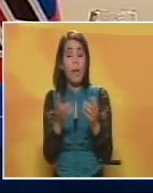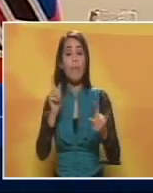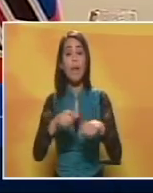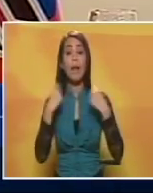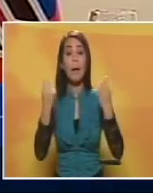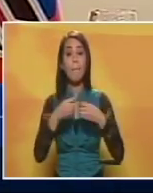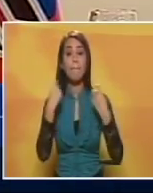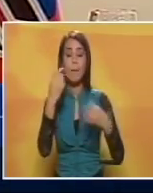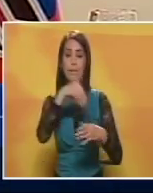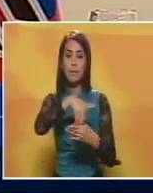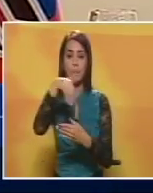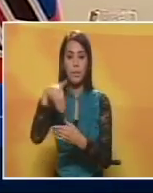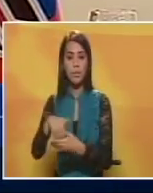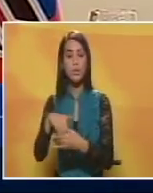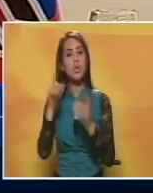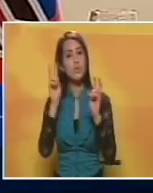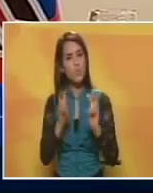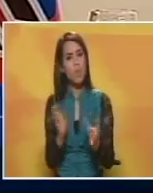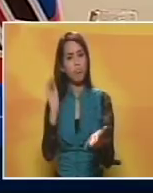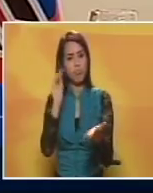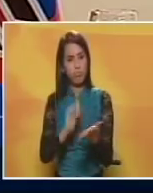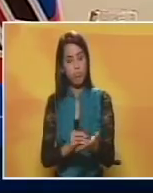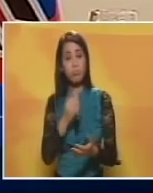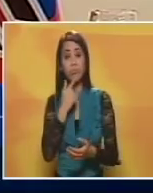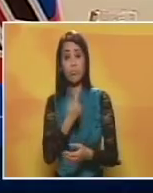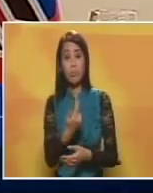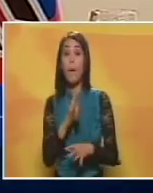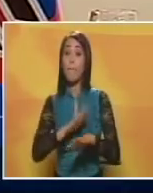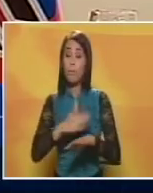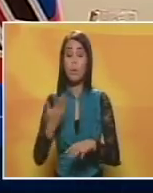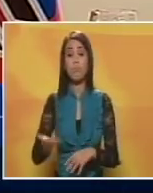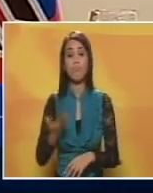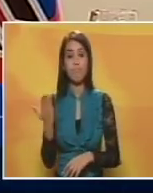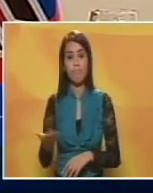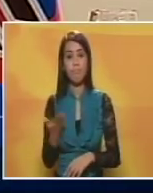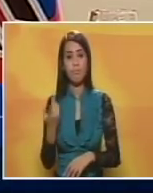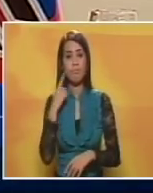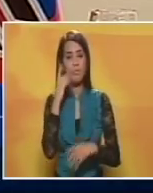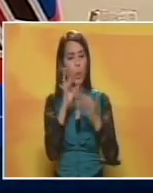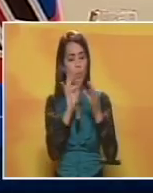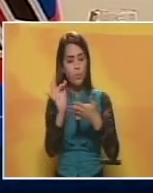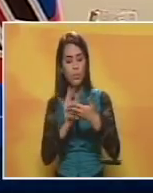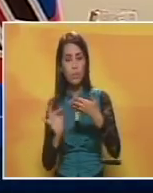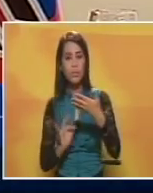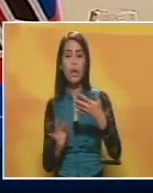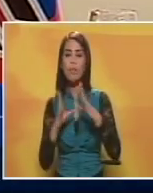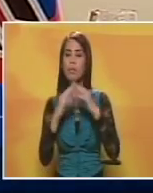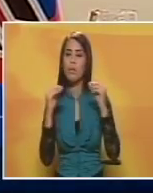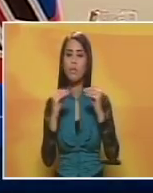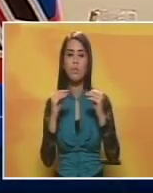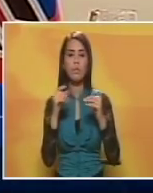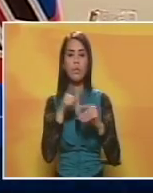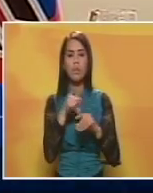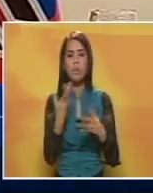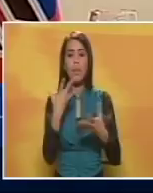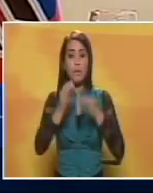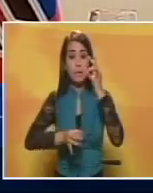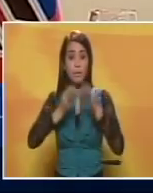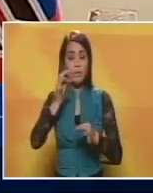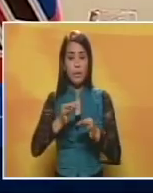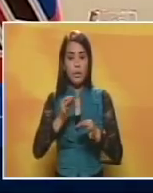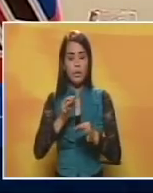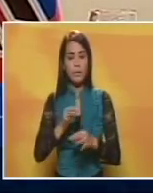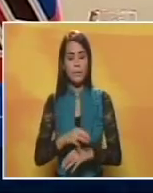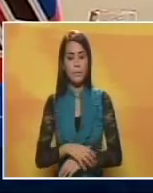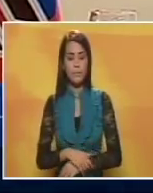campaña electoral. Y de nuevo, lo vuelvo a decir porque me parece muy importante, el funcionamiento de estos fiscales de